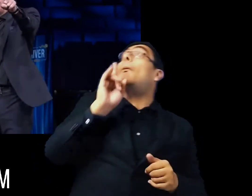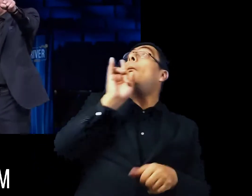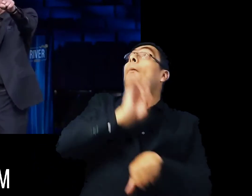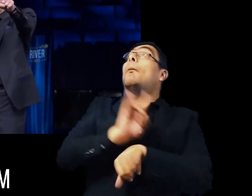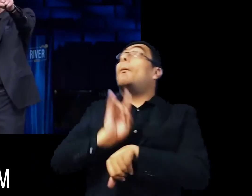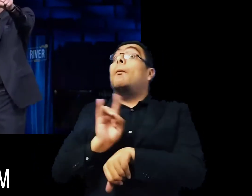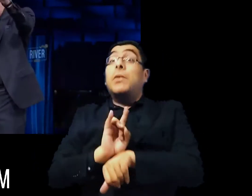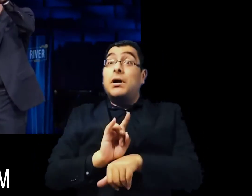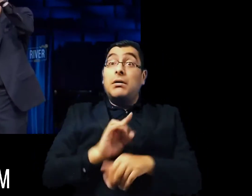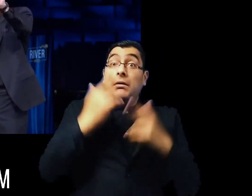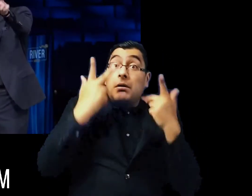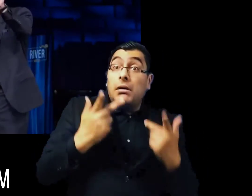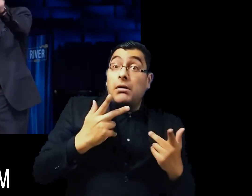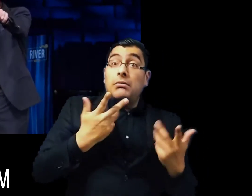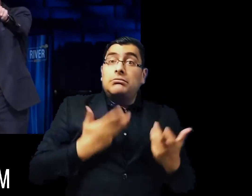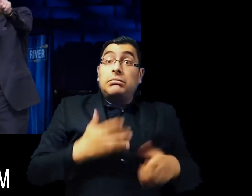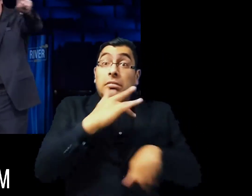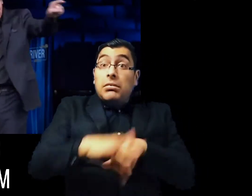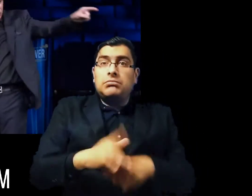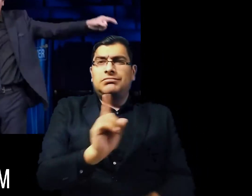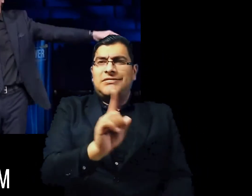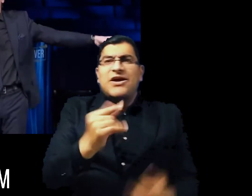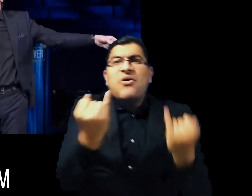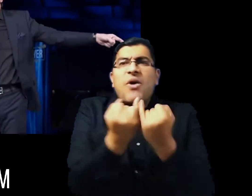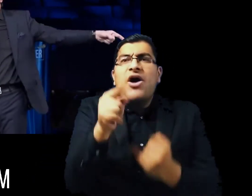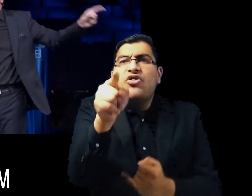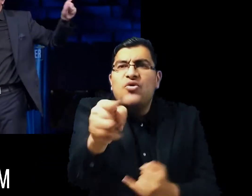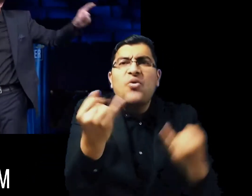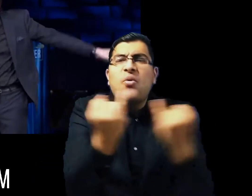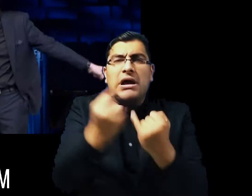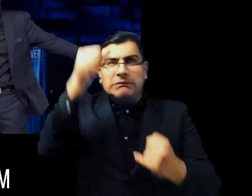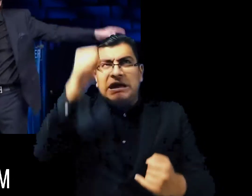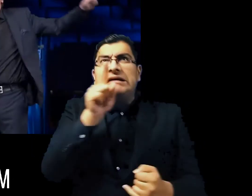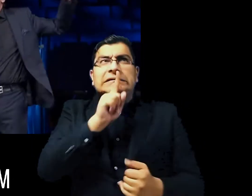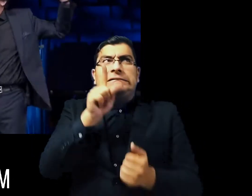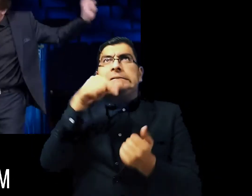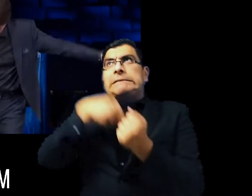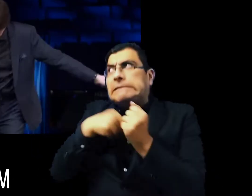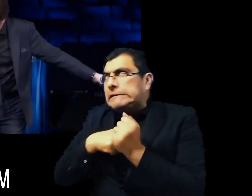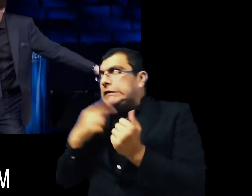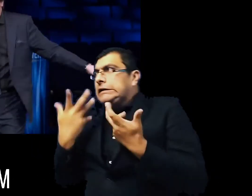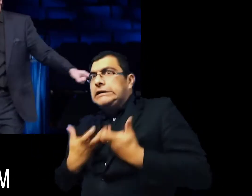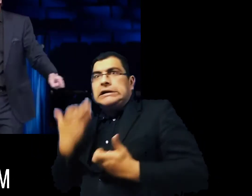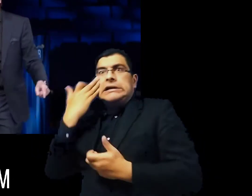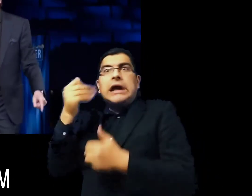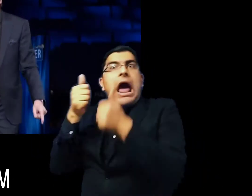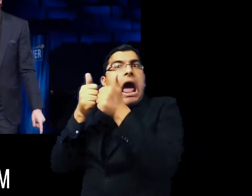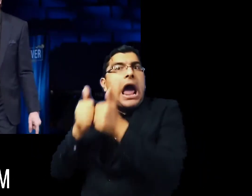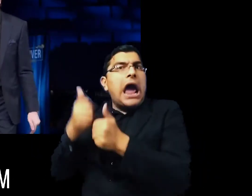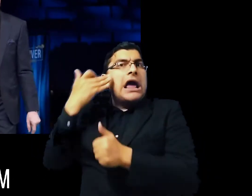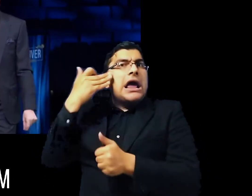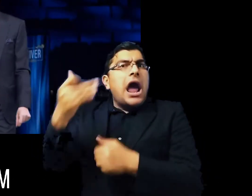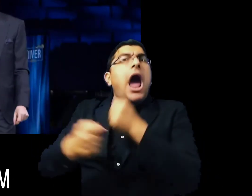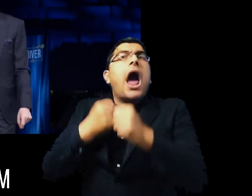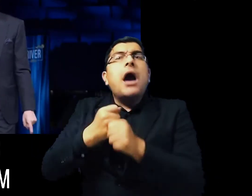también te has estado escondiendo en ese sótano húmedo por mucho tiempo.